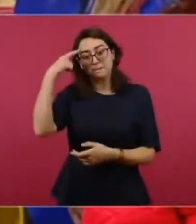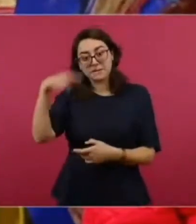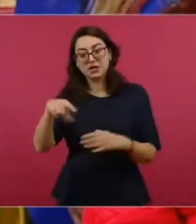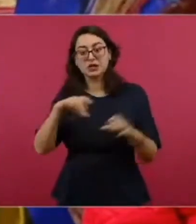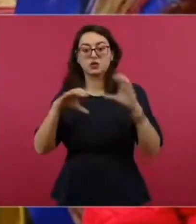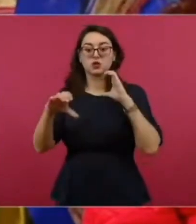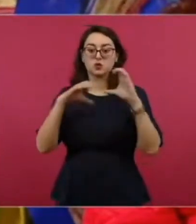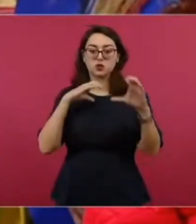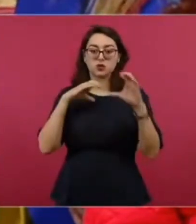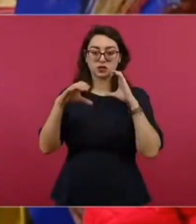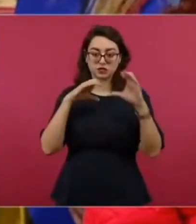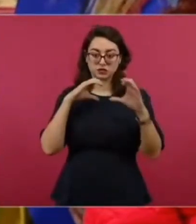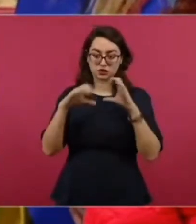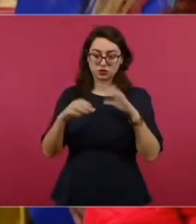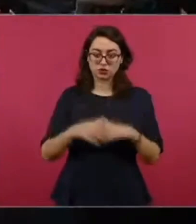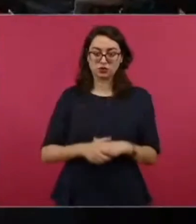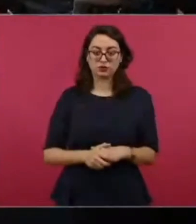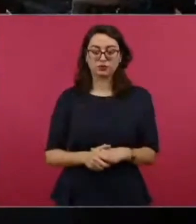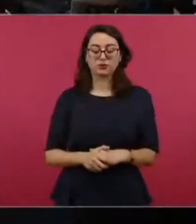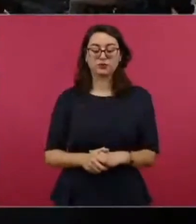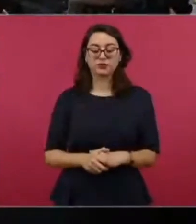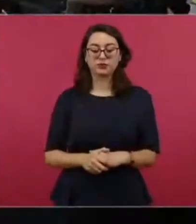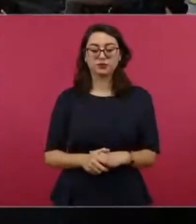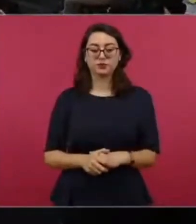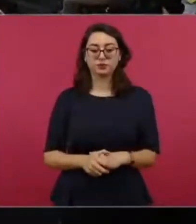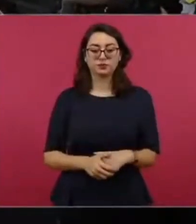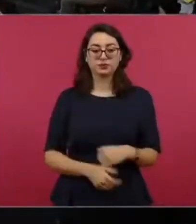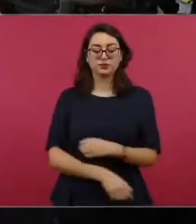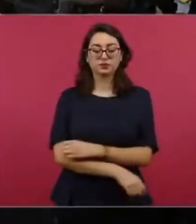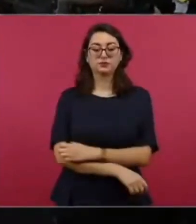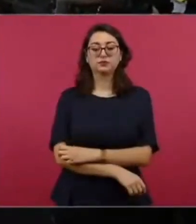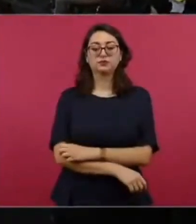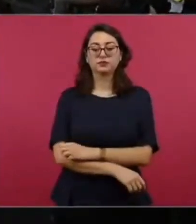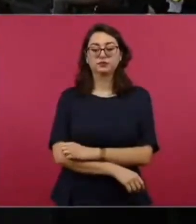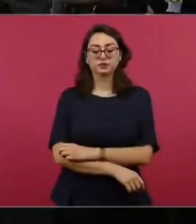funcionarios y la y los representantes de la comunidad con Jesús te pones de